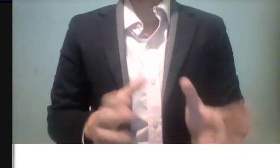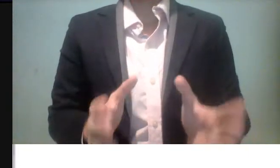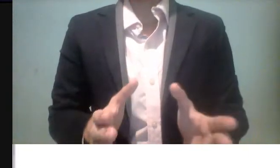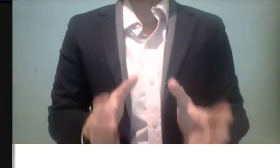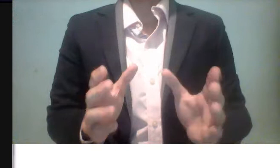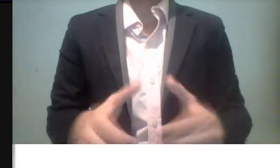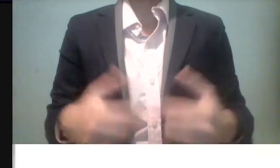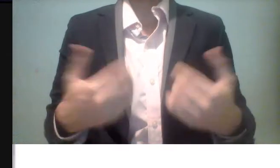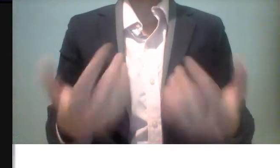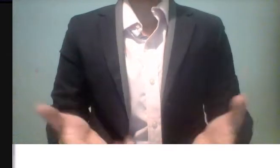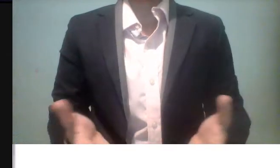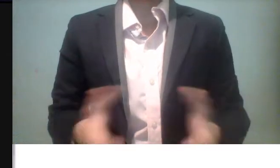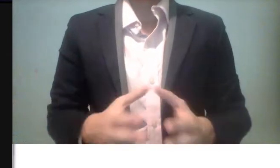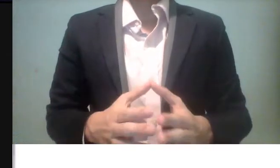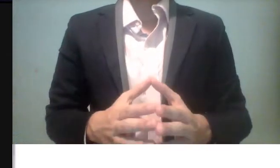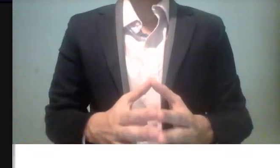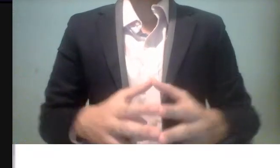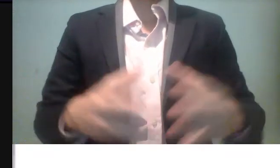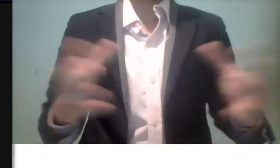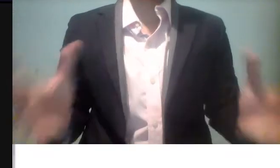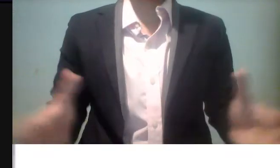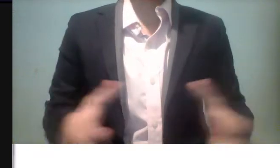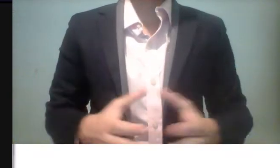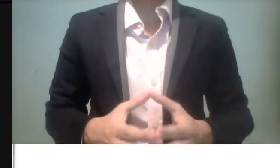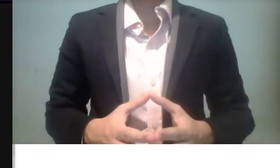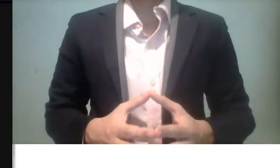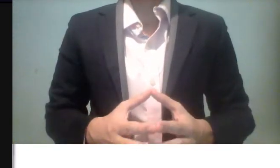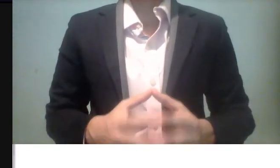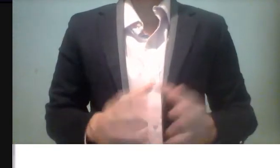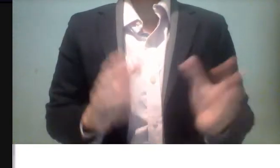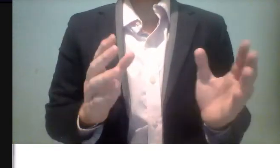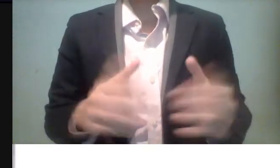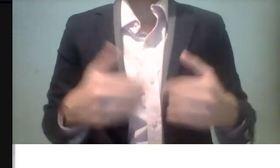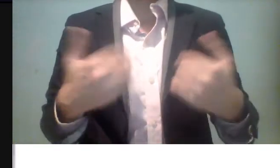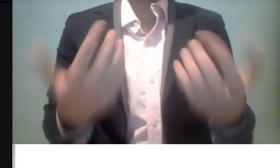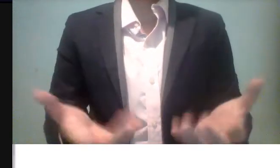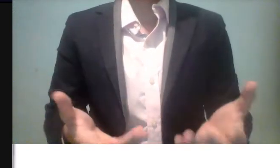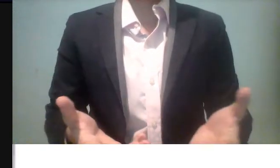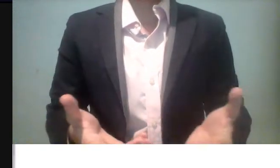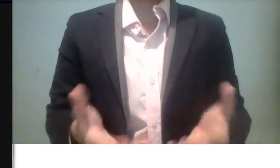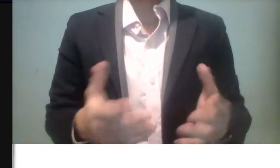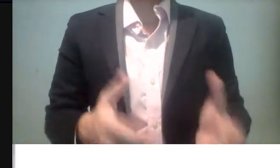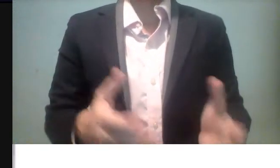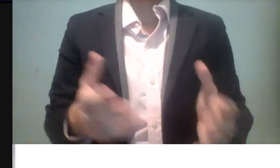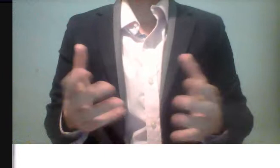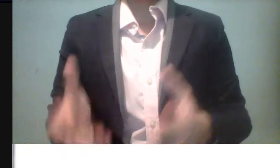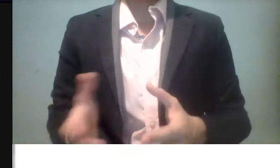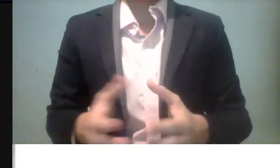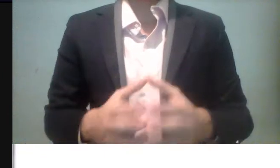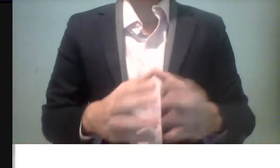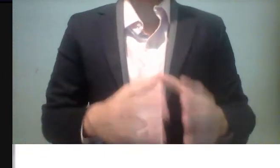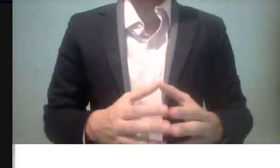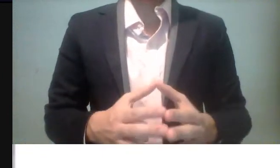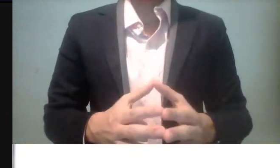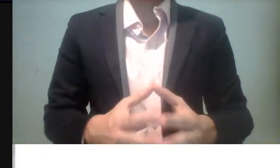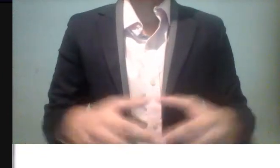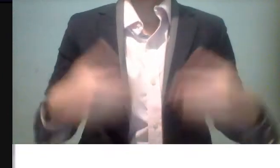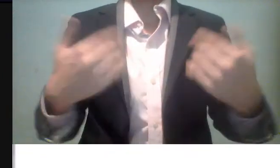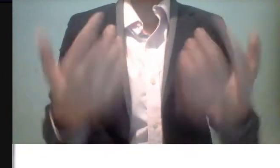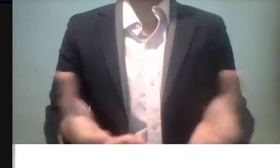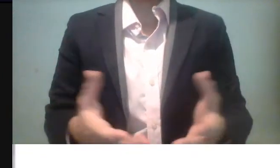que los ingresos que pudo haber obtenido para pues incrementar su patrimonio pueden haber venido de actividades ilícitas o